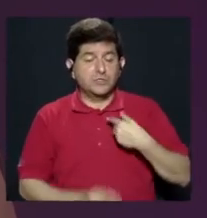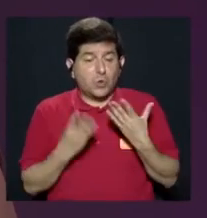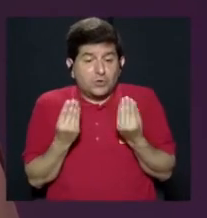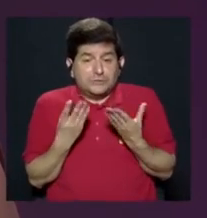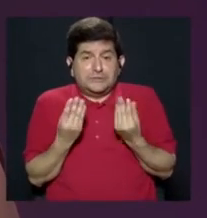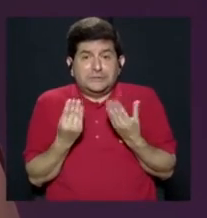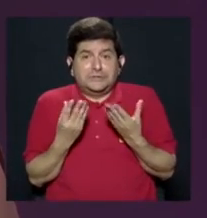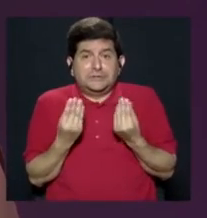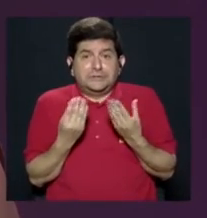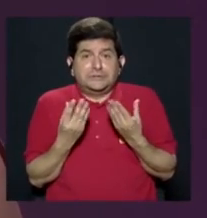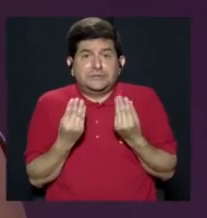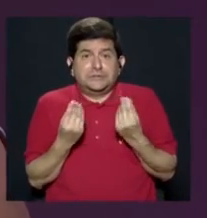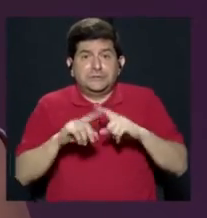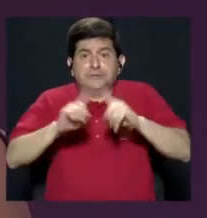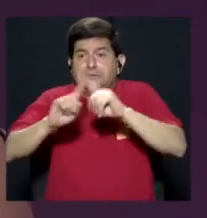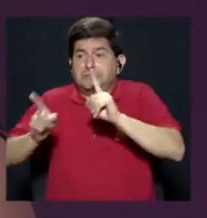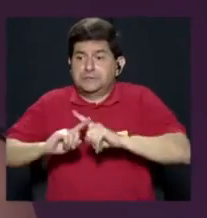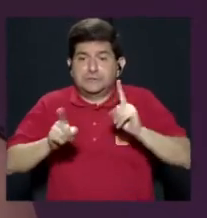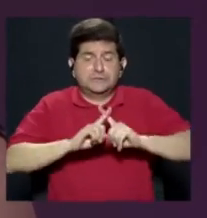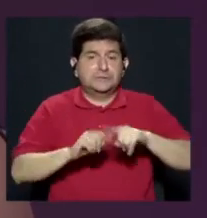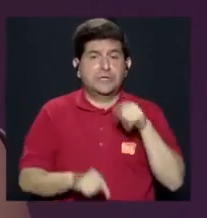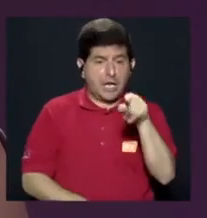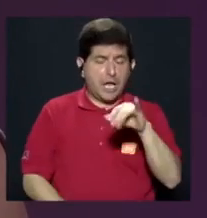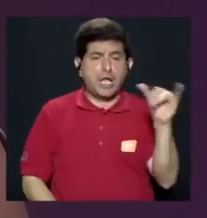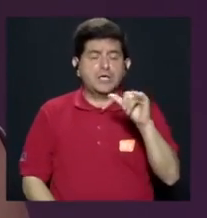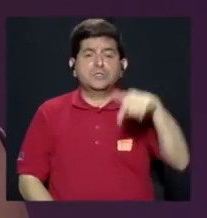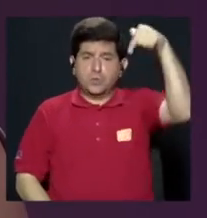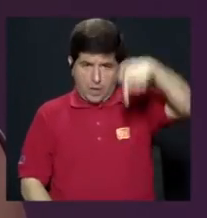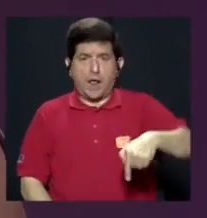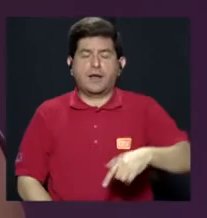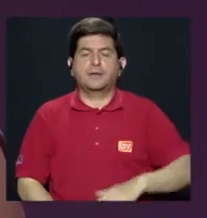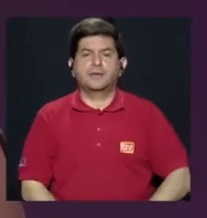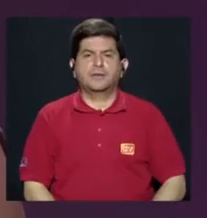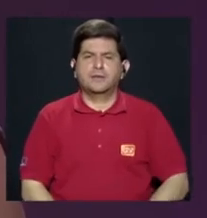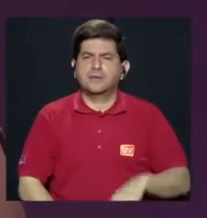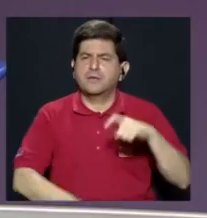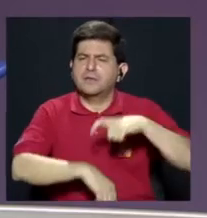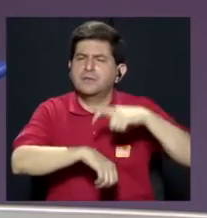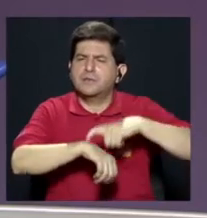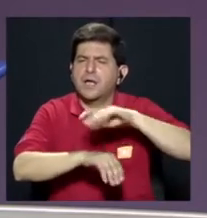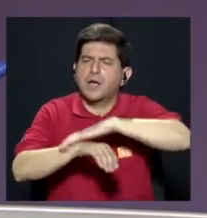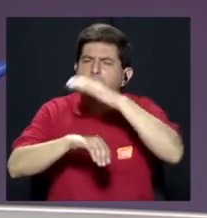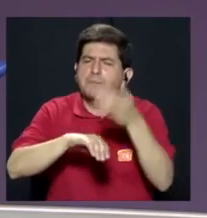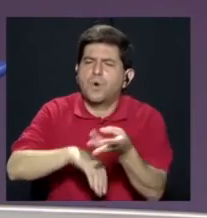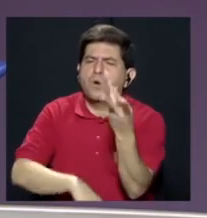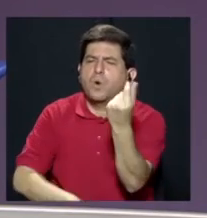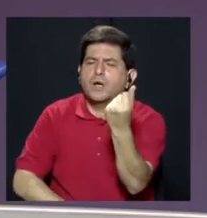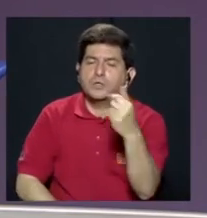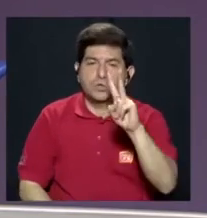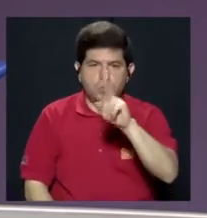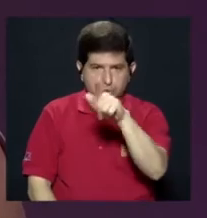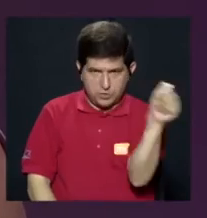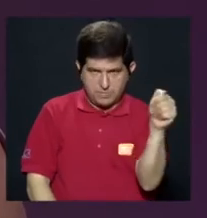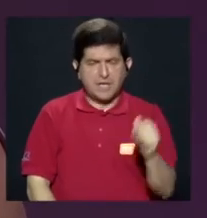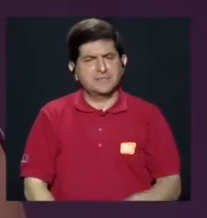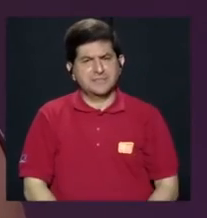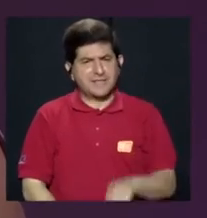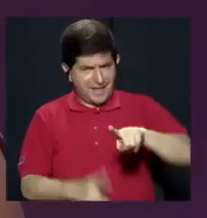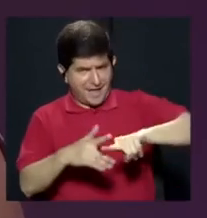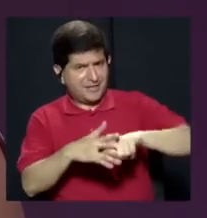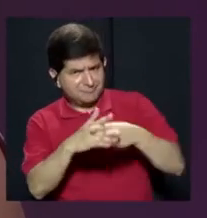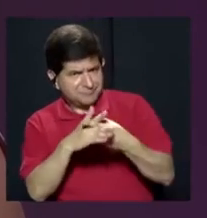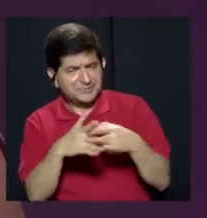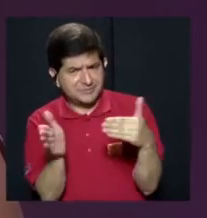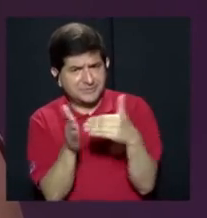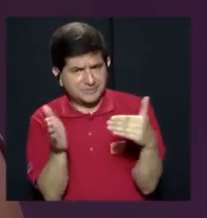miedos, temores, pero han estado ellas ahí apoyando. ¿Cuánto tiene de embarazo? 2 meses. Ah, bueno, está comenzando